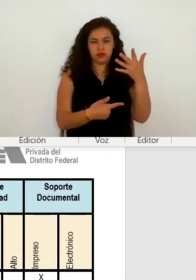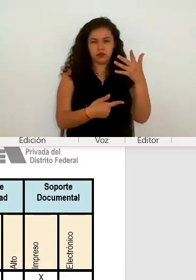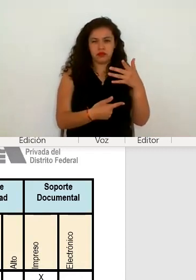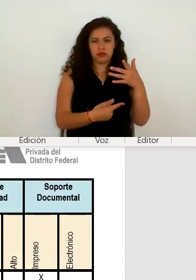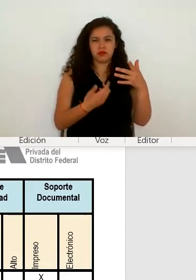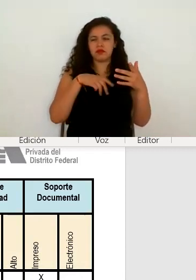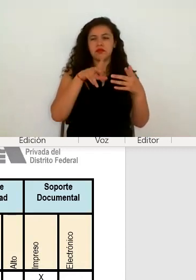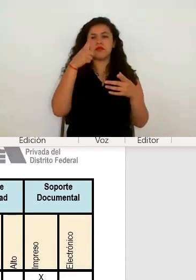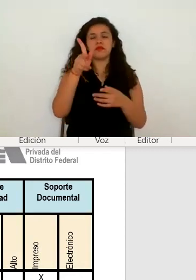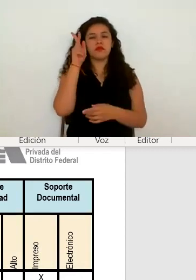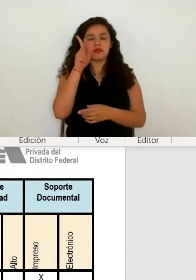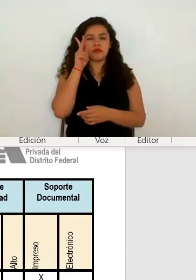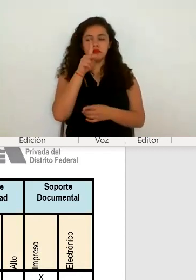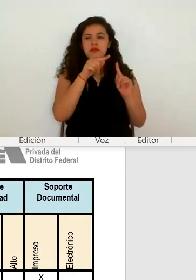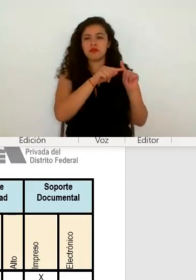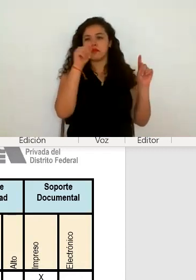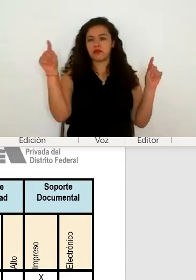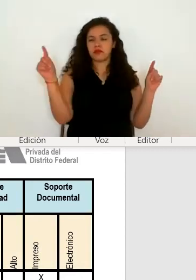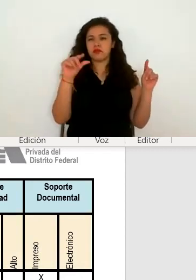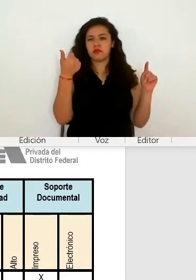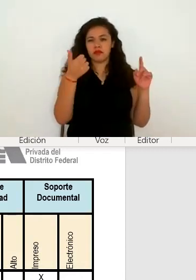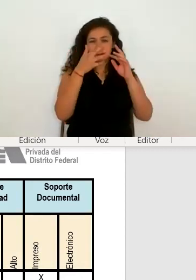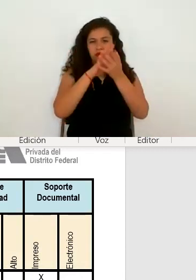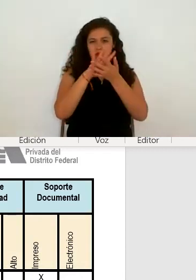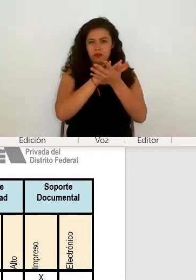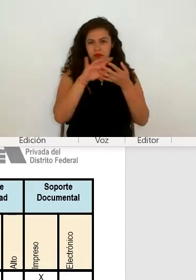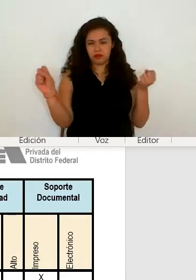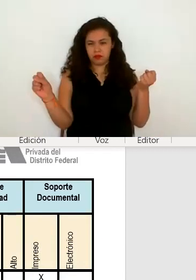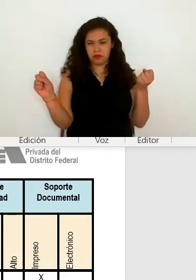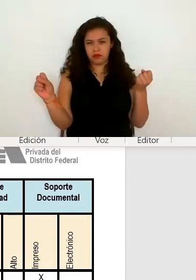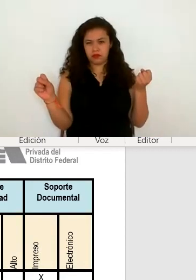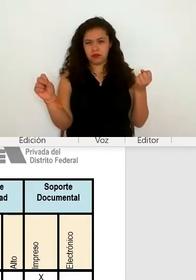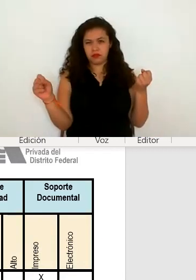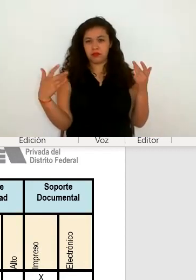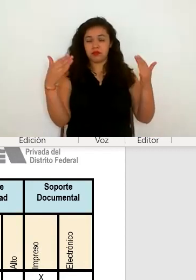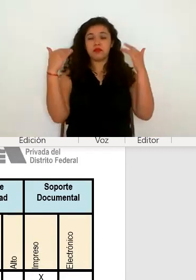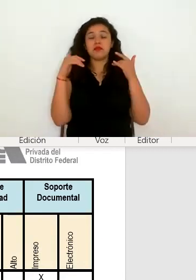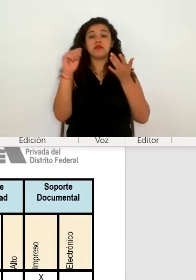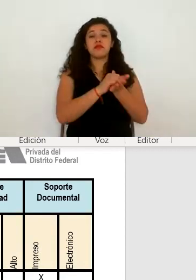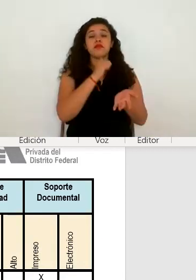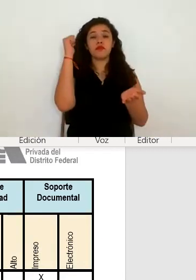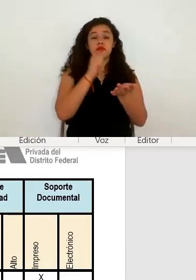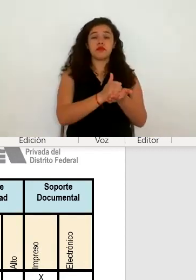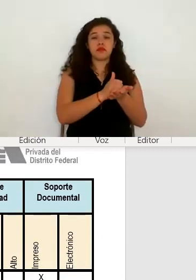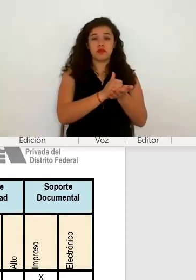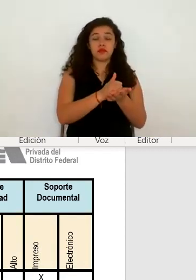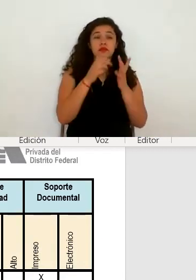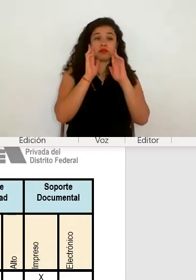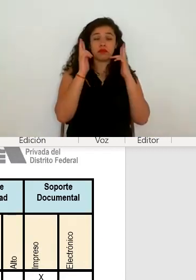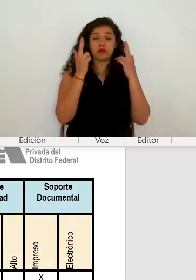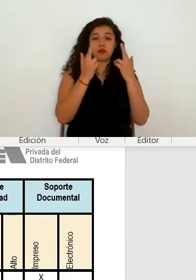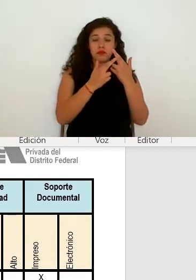una muestra y lo demás se va a eliminar. En cambio, las actas y acuerdos de esas